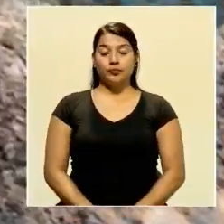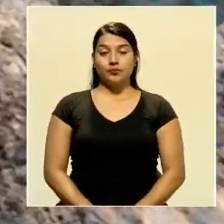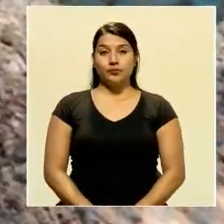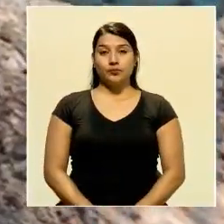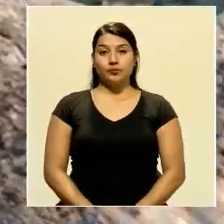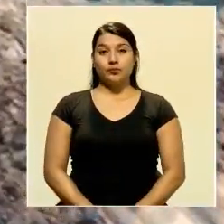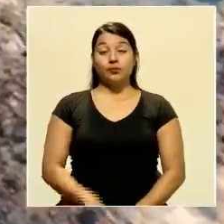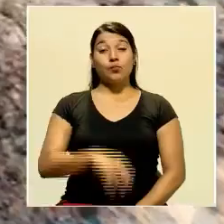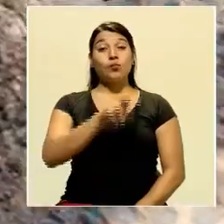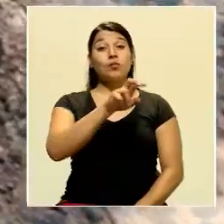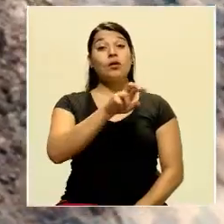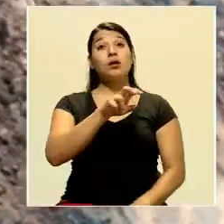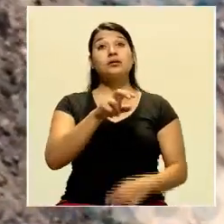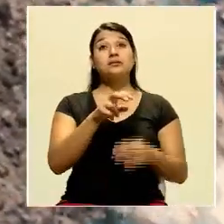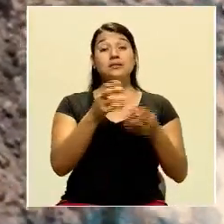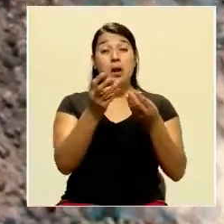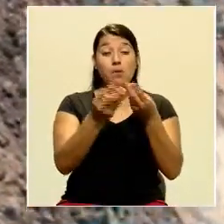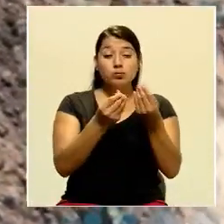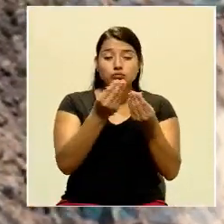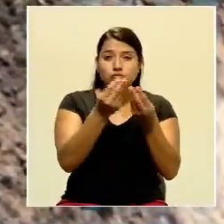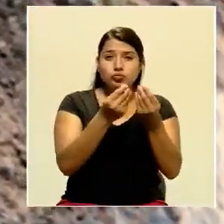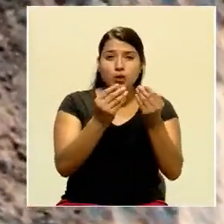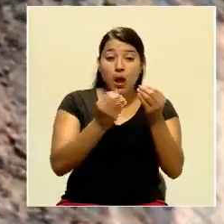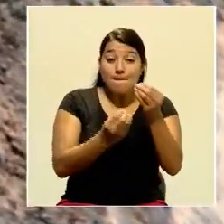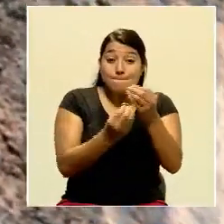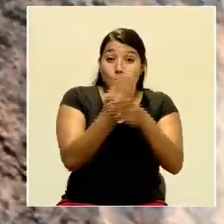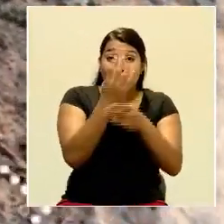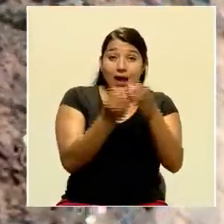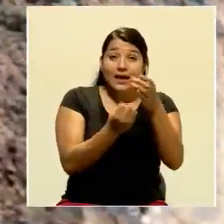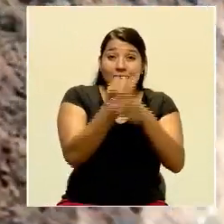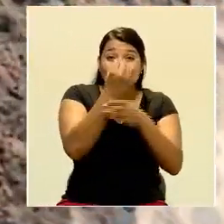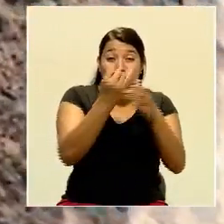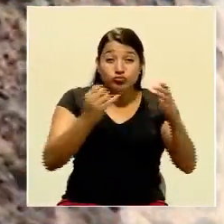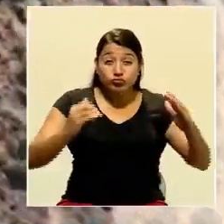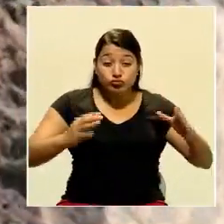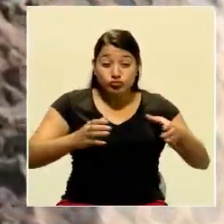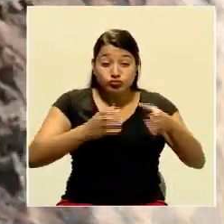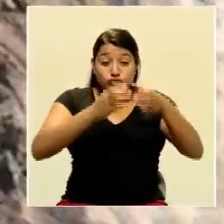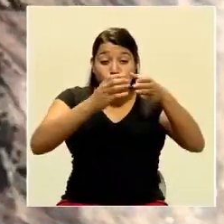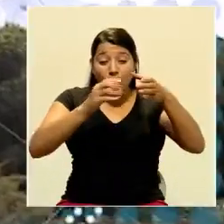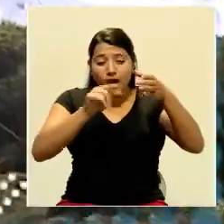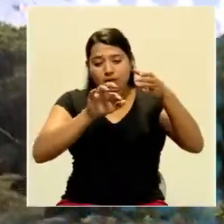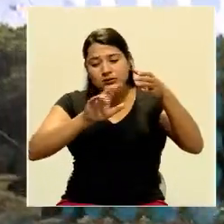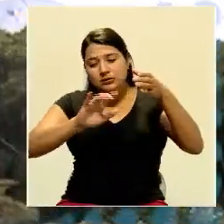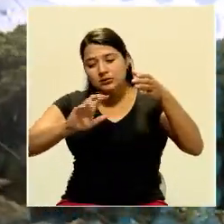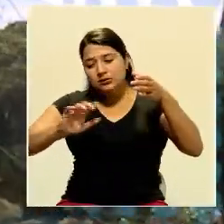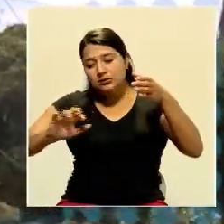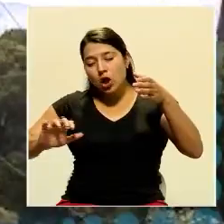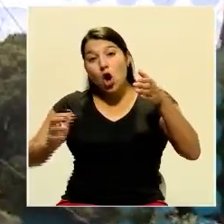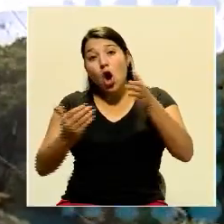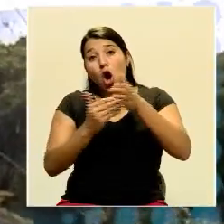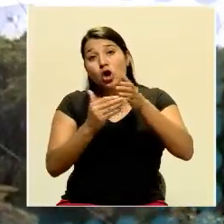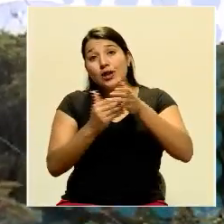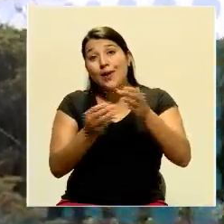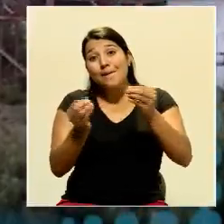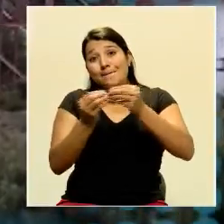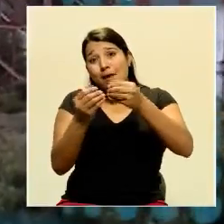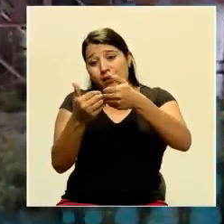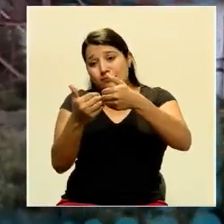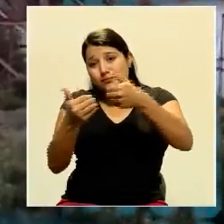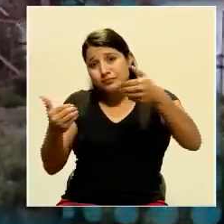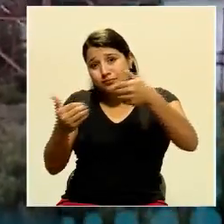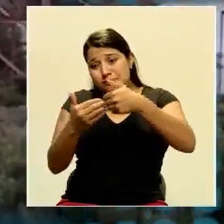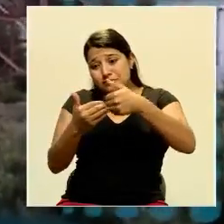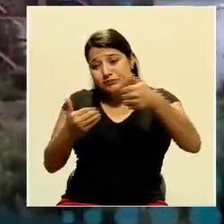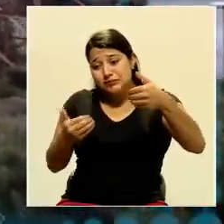El desplazamiento del material en la ladera oeste del volcán Irazú generó nuevas grietas donde aún se ubican antenas